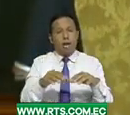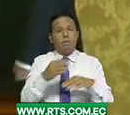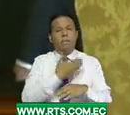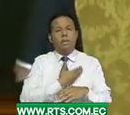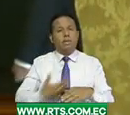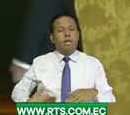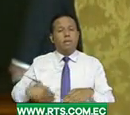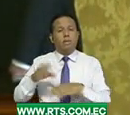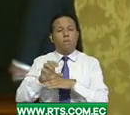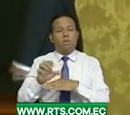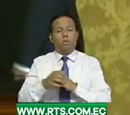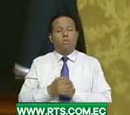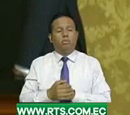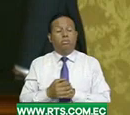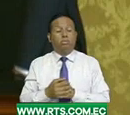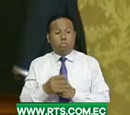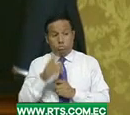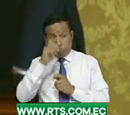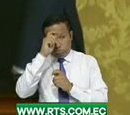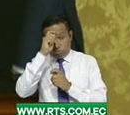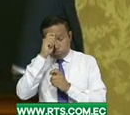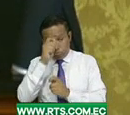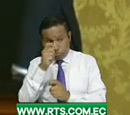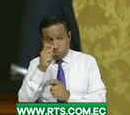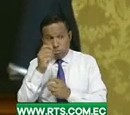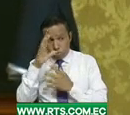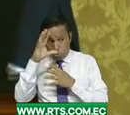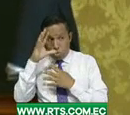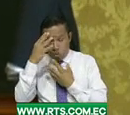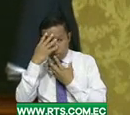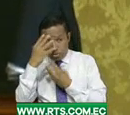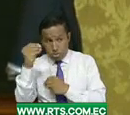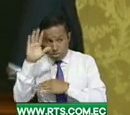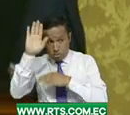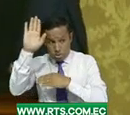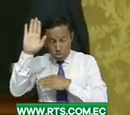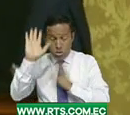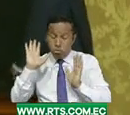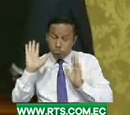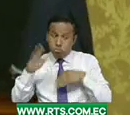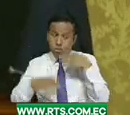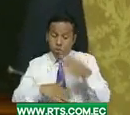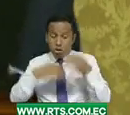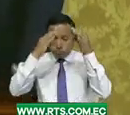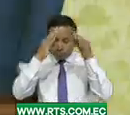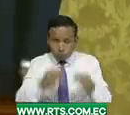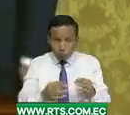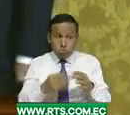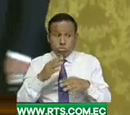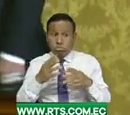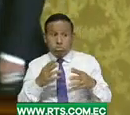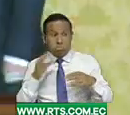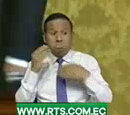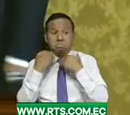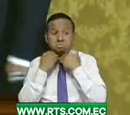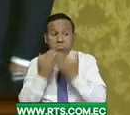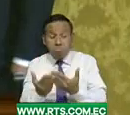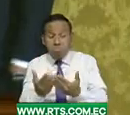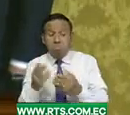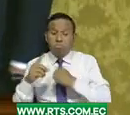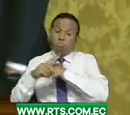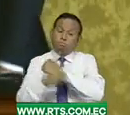patria le reconozca. Caso contrario, que ella le demande. Queda legalmente